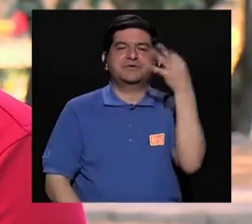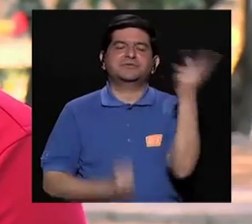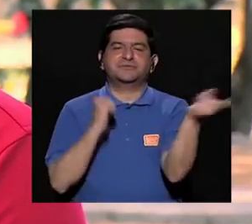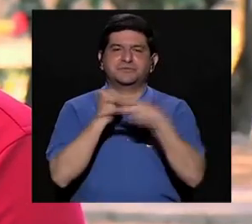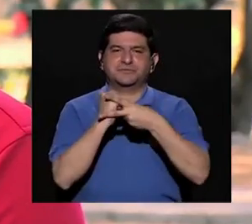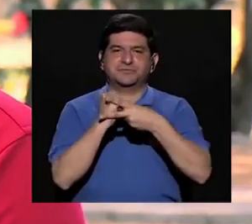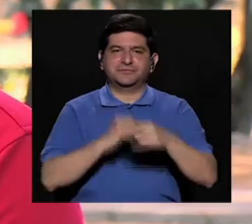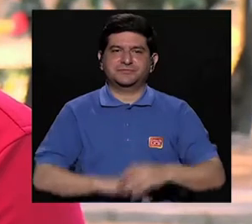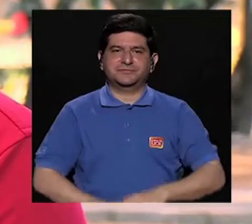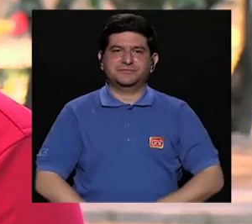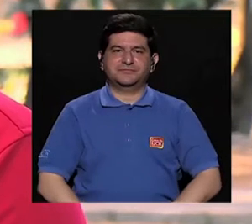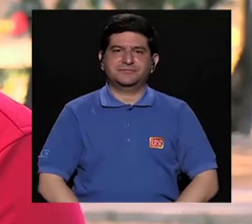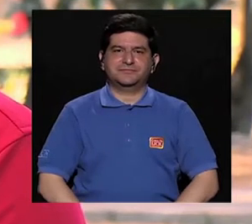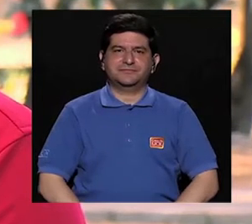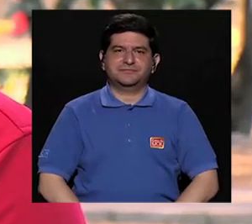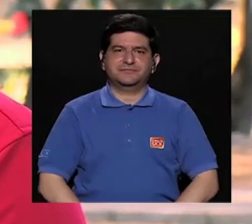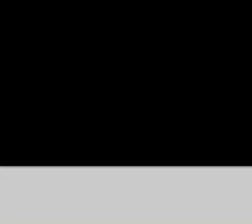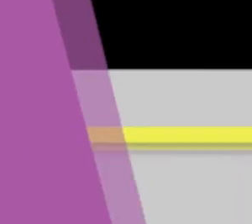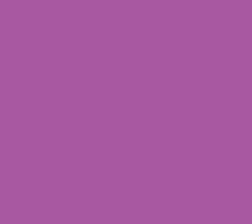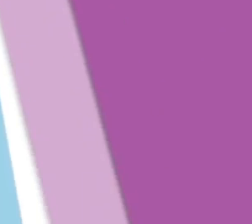y nos vemos en la próxima.